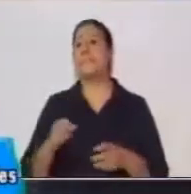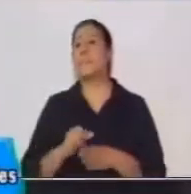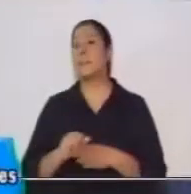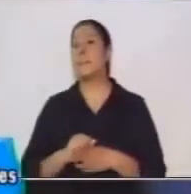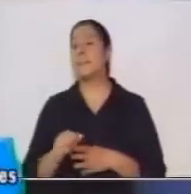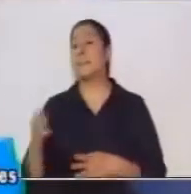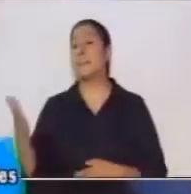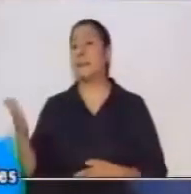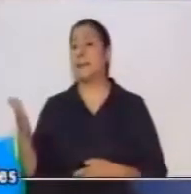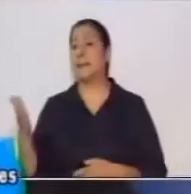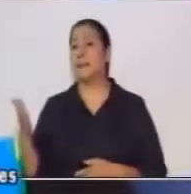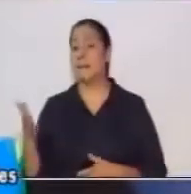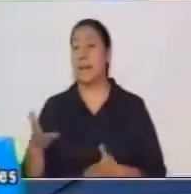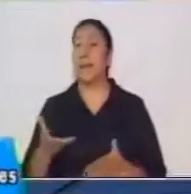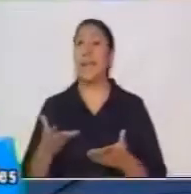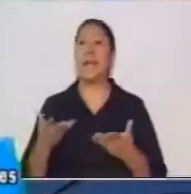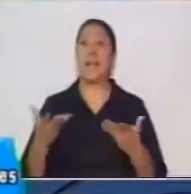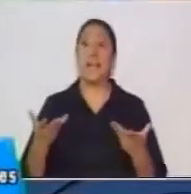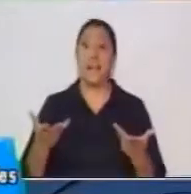Entonces tenemos